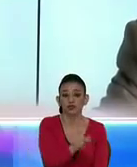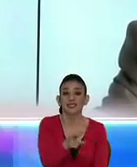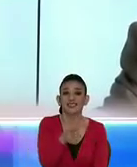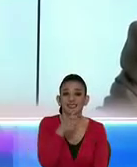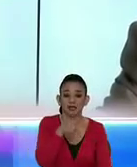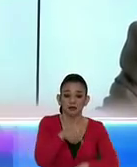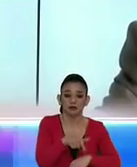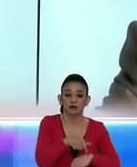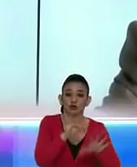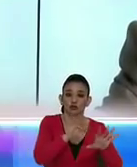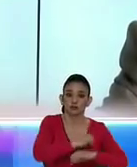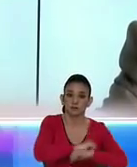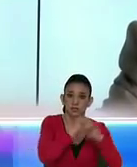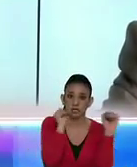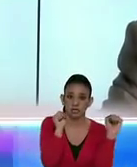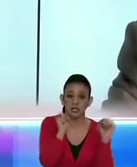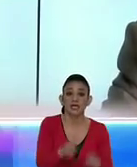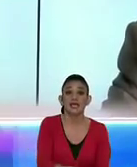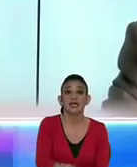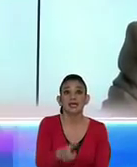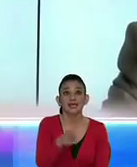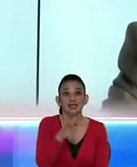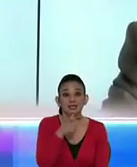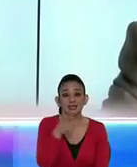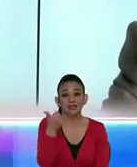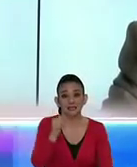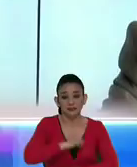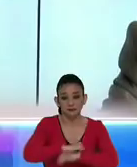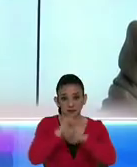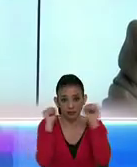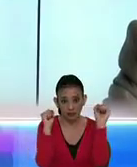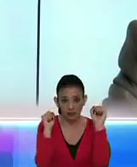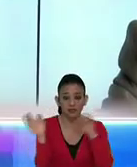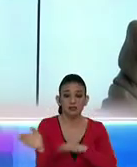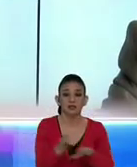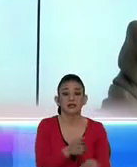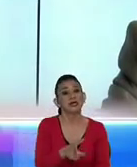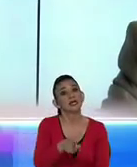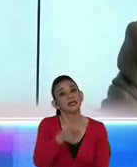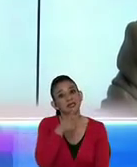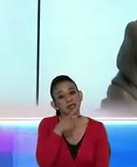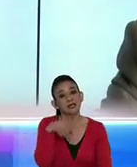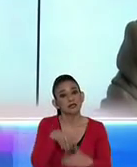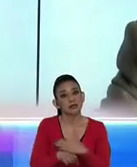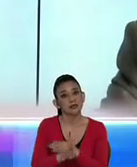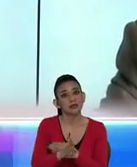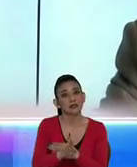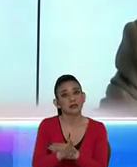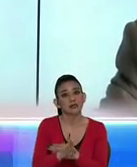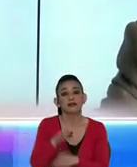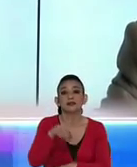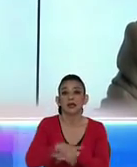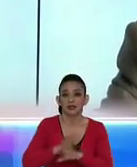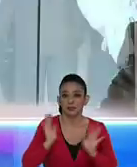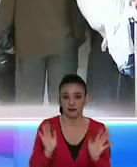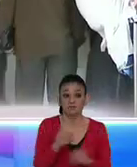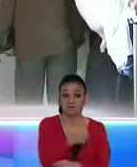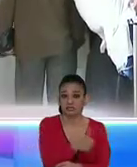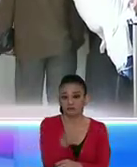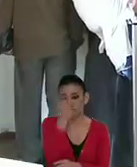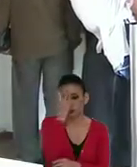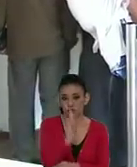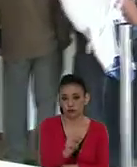8, quiénes pueden entrar a las 10 de la mañana, quiénes pueden entrar en la tarde.